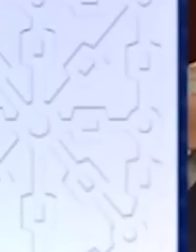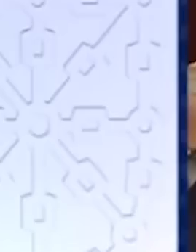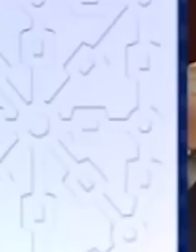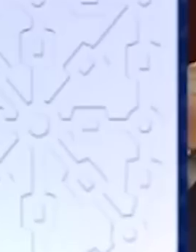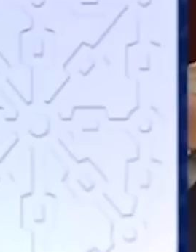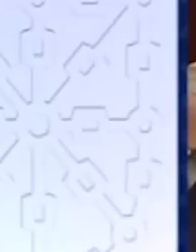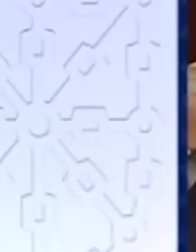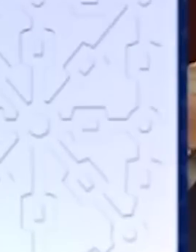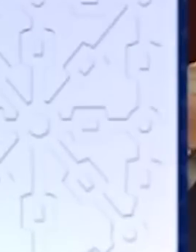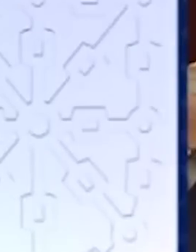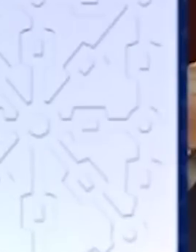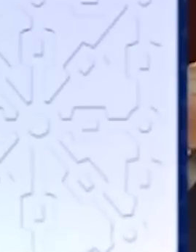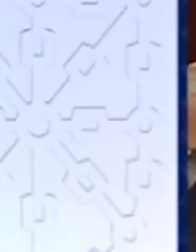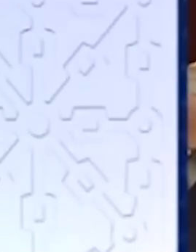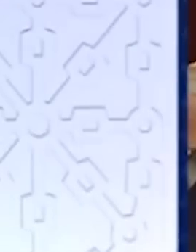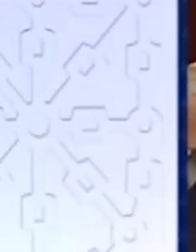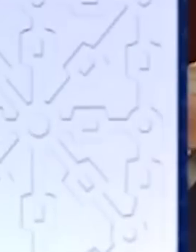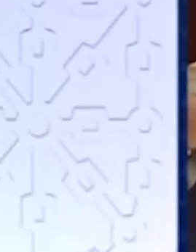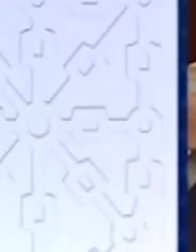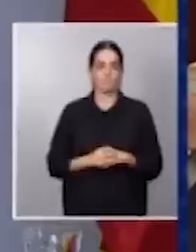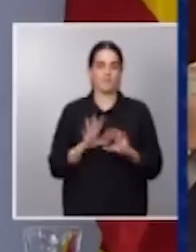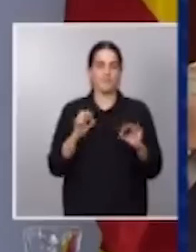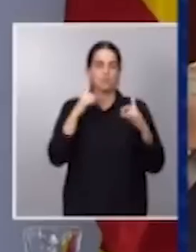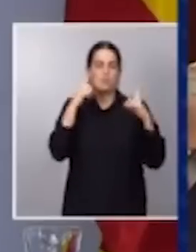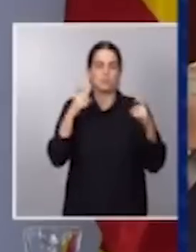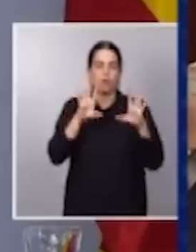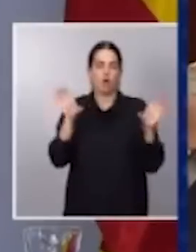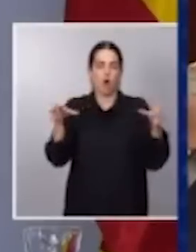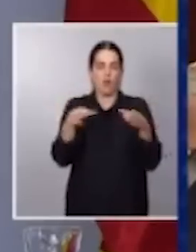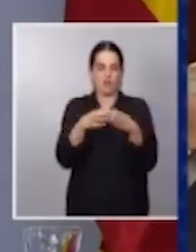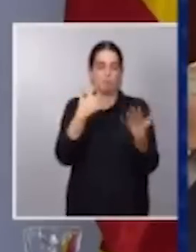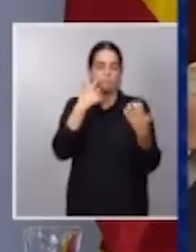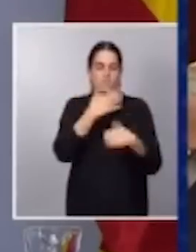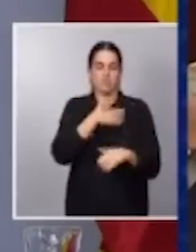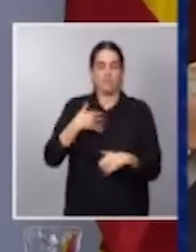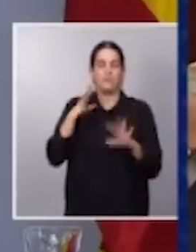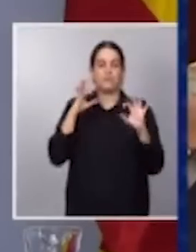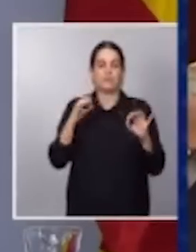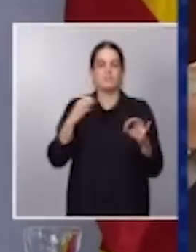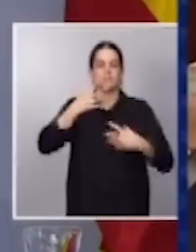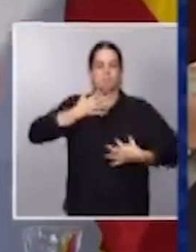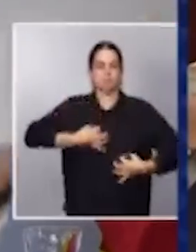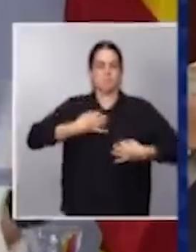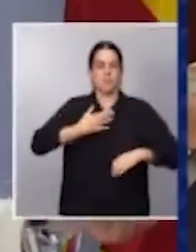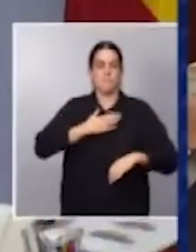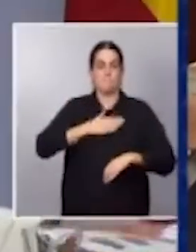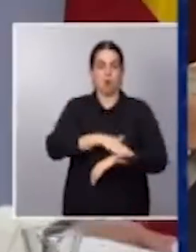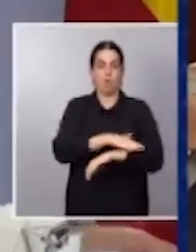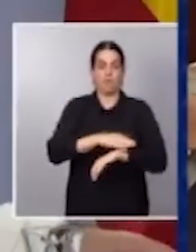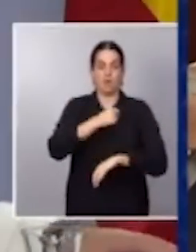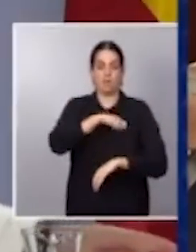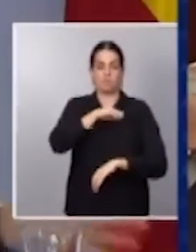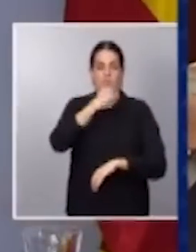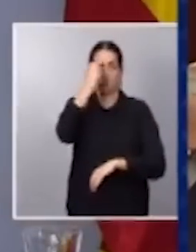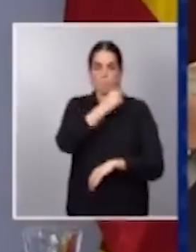haber sorprendido la aplicación de una situación Irreversible como es la muerte del feto eso hubiera